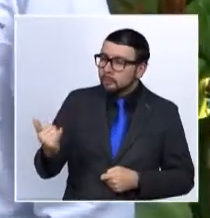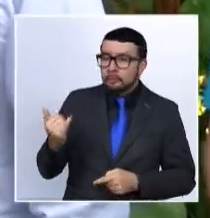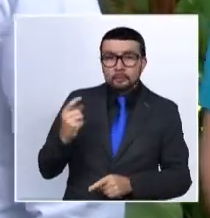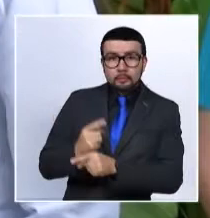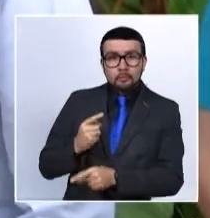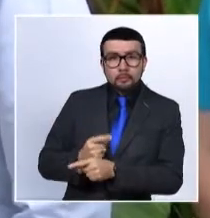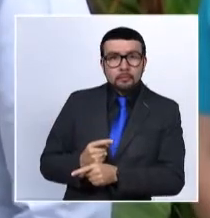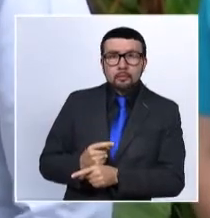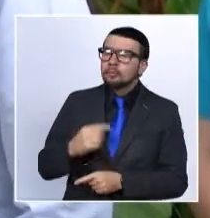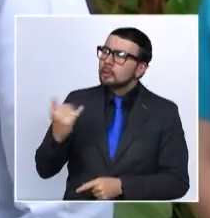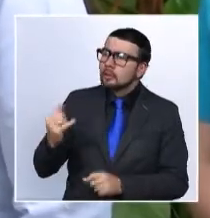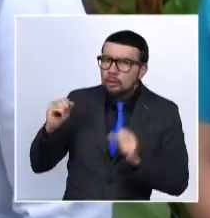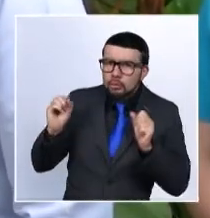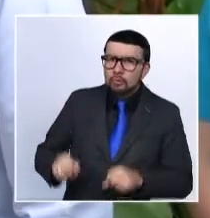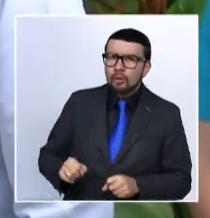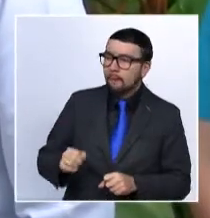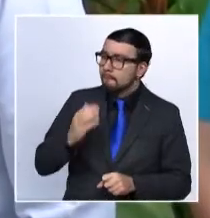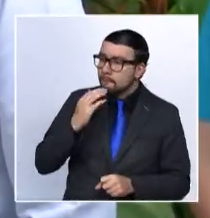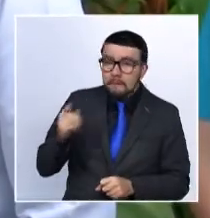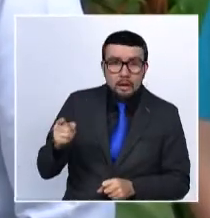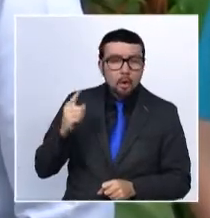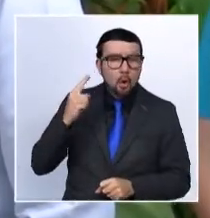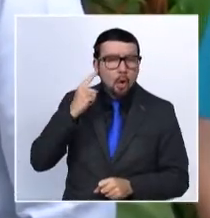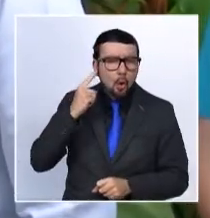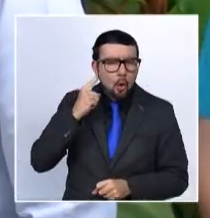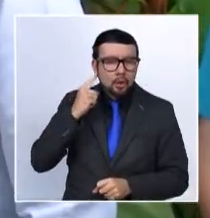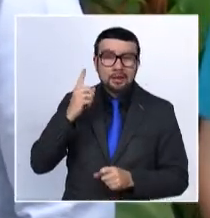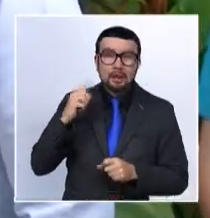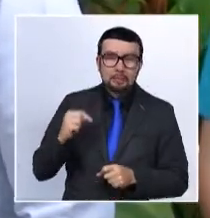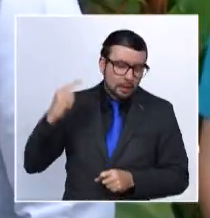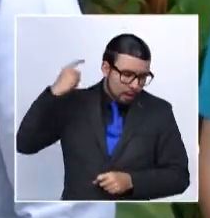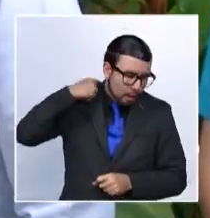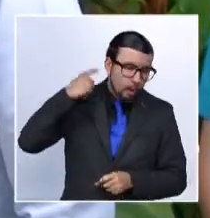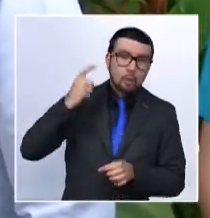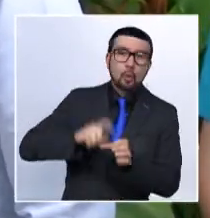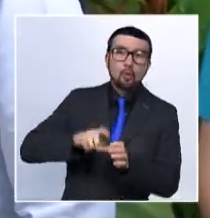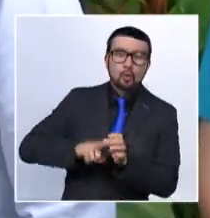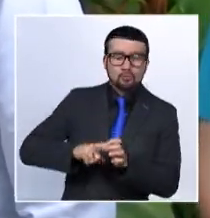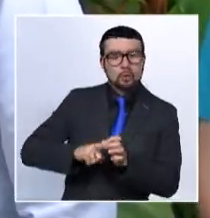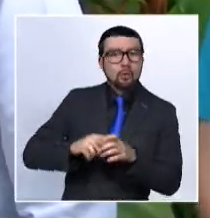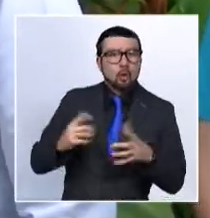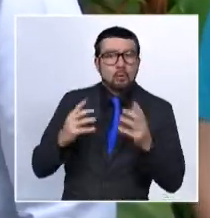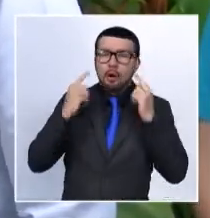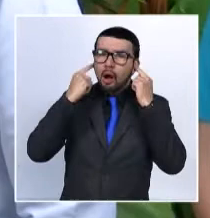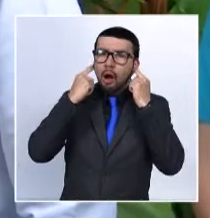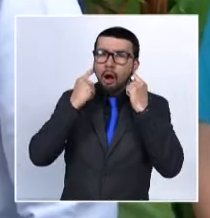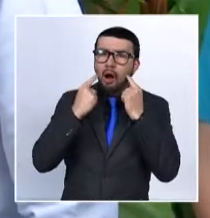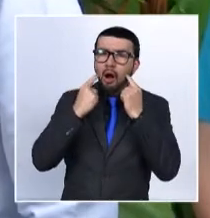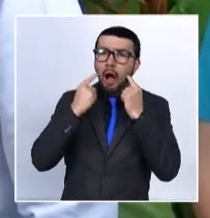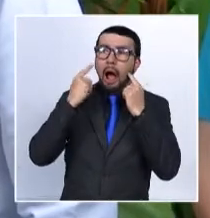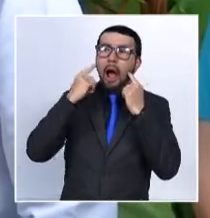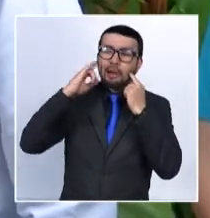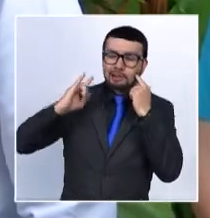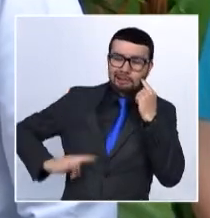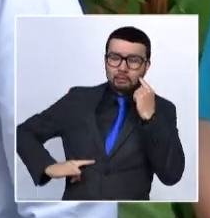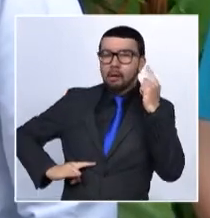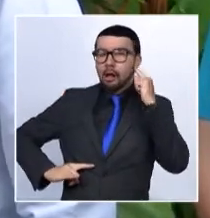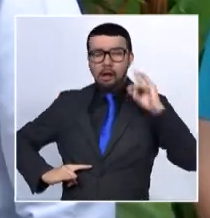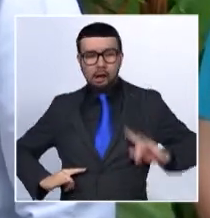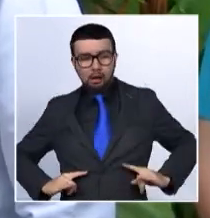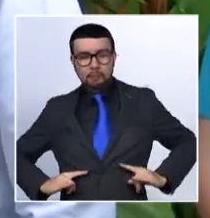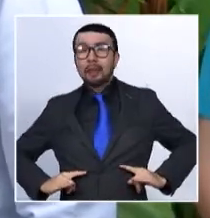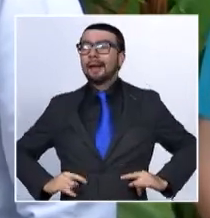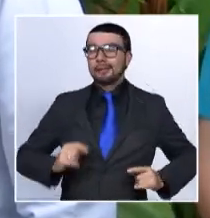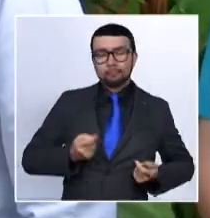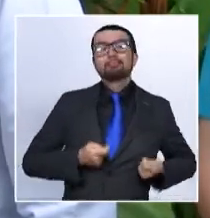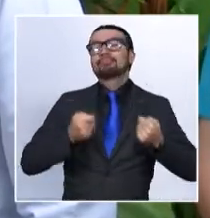parte aquí puede afectarnos el oído y la columna. Entonces muchos pacientes de aquí terminan además con el quiropráctico porque nos va